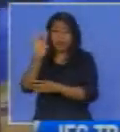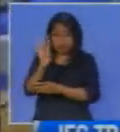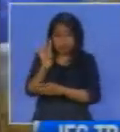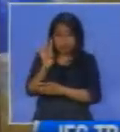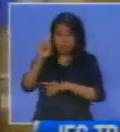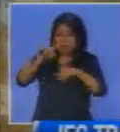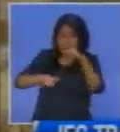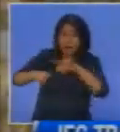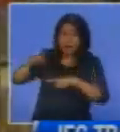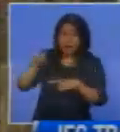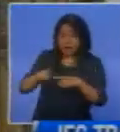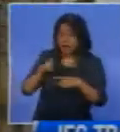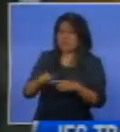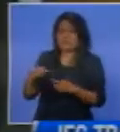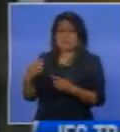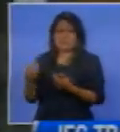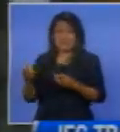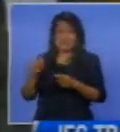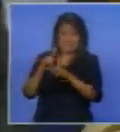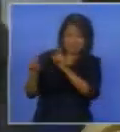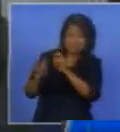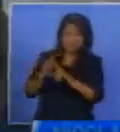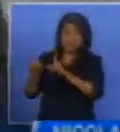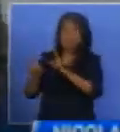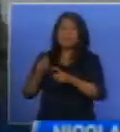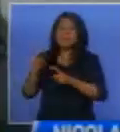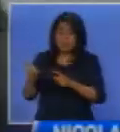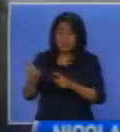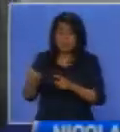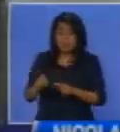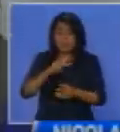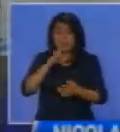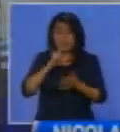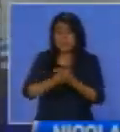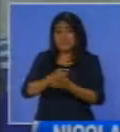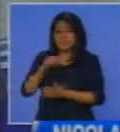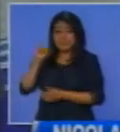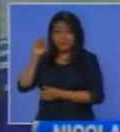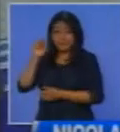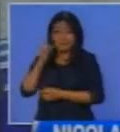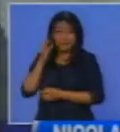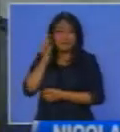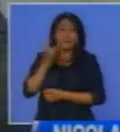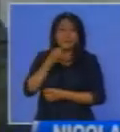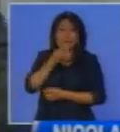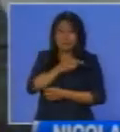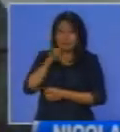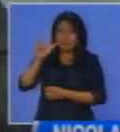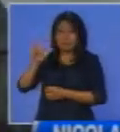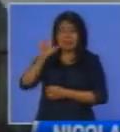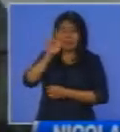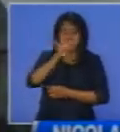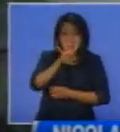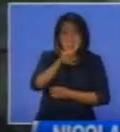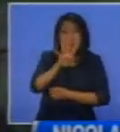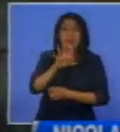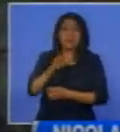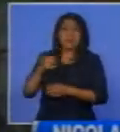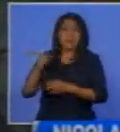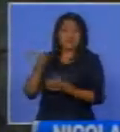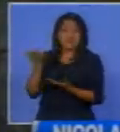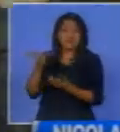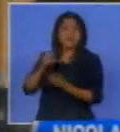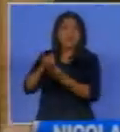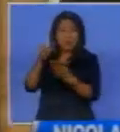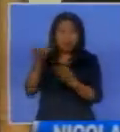cuestionar a algunos ganadores. Son 34 objeciones que se han presentado, 13 impugnaciones y